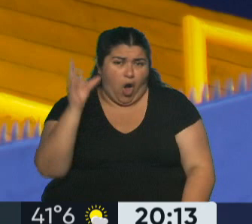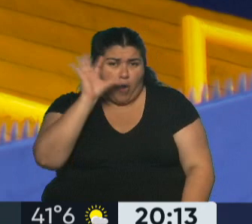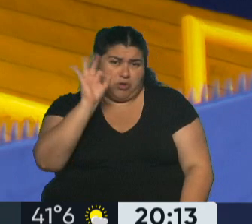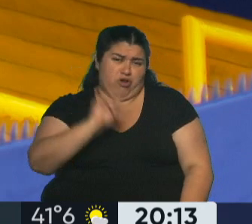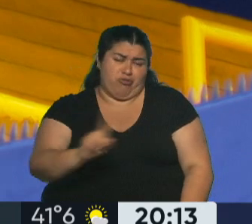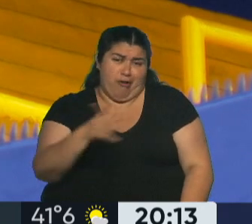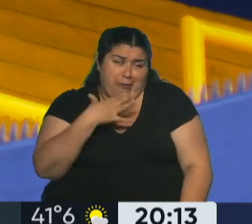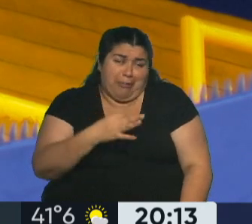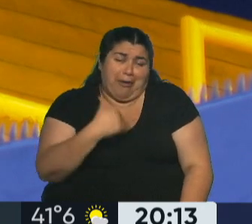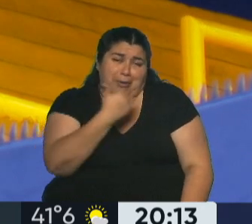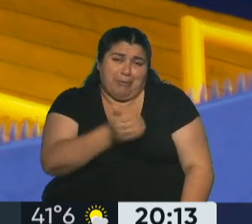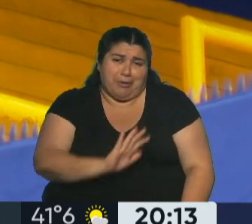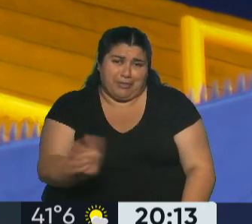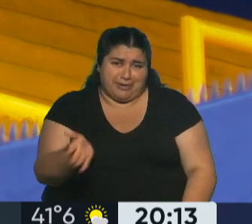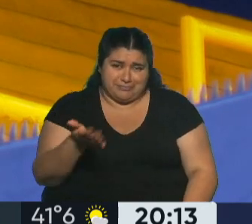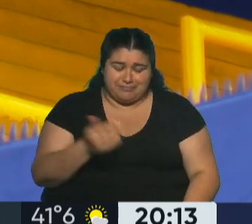bastante